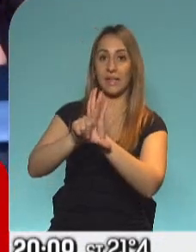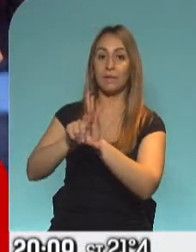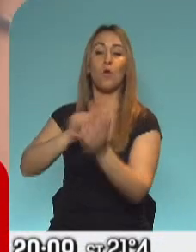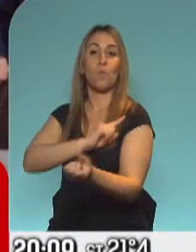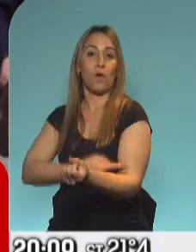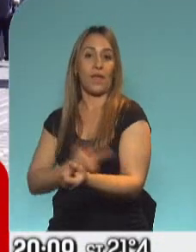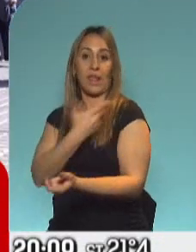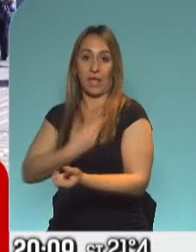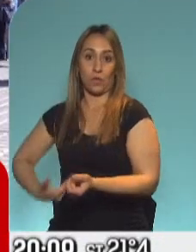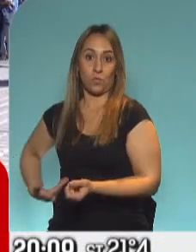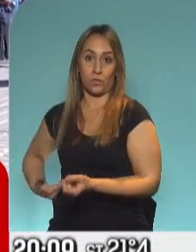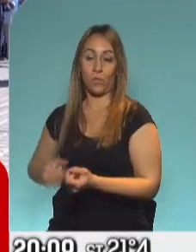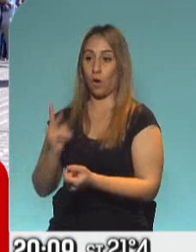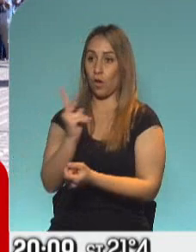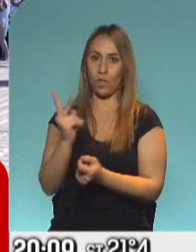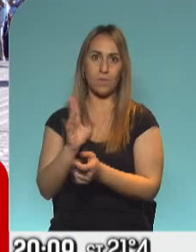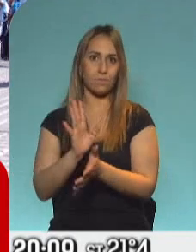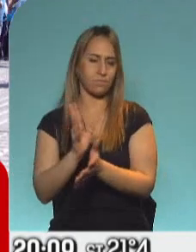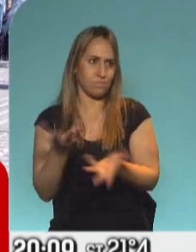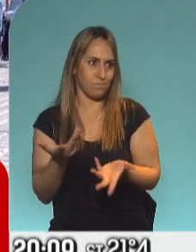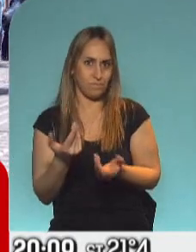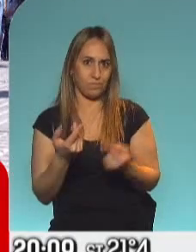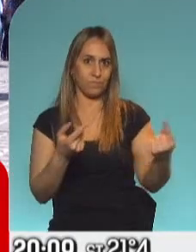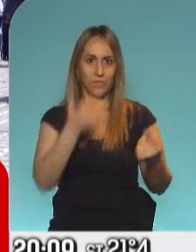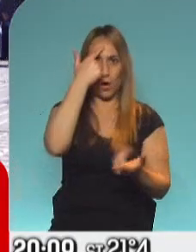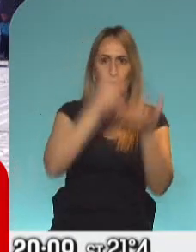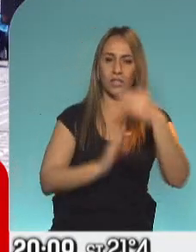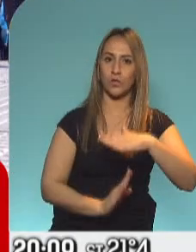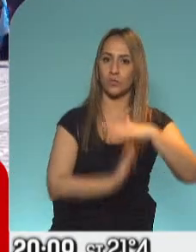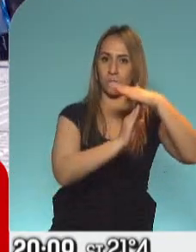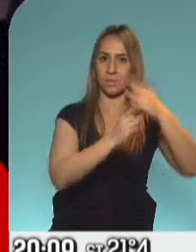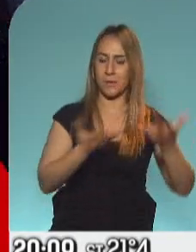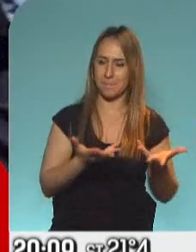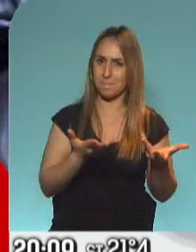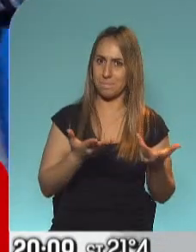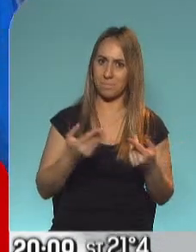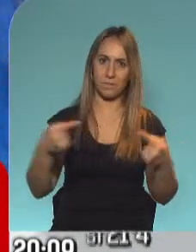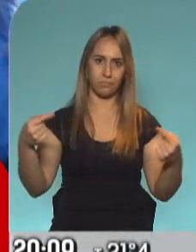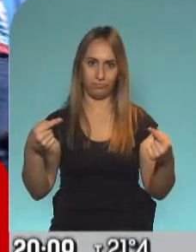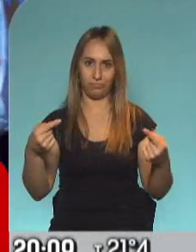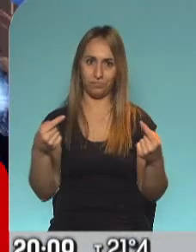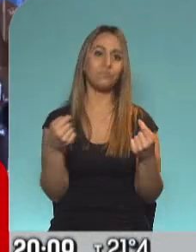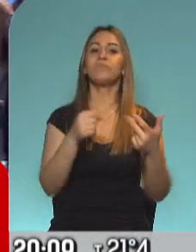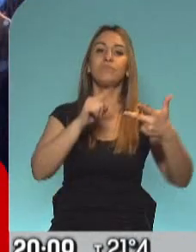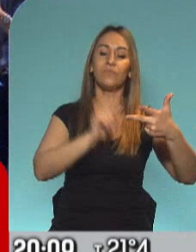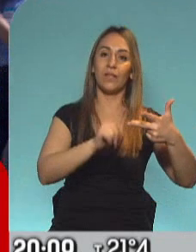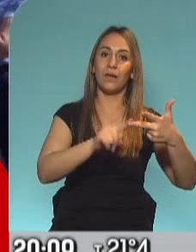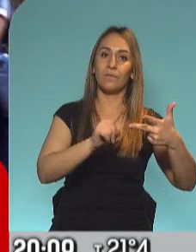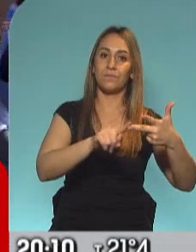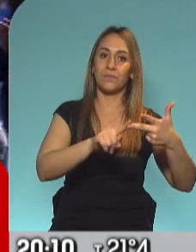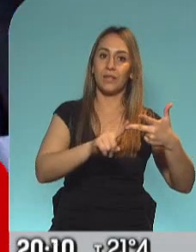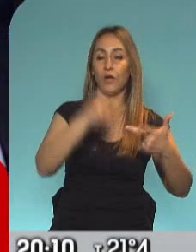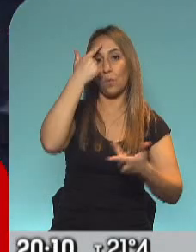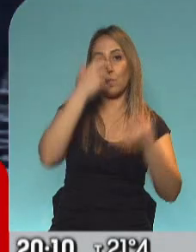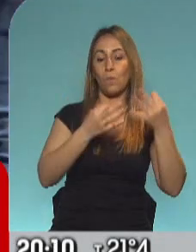fue catalogada en principio como inválida o como mal aplicada por el tercero de los poderes, que es el